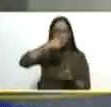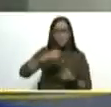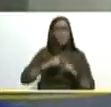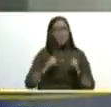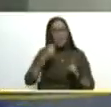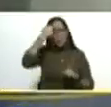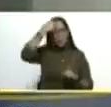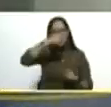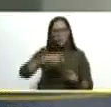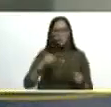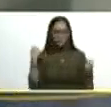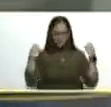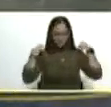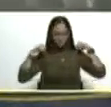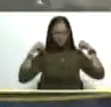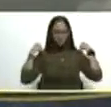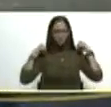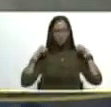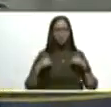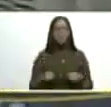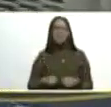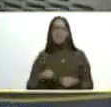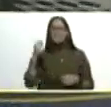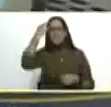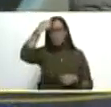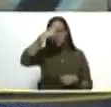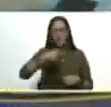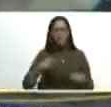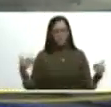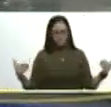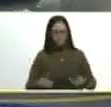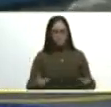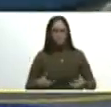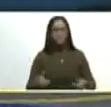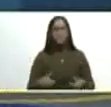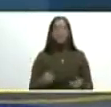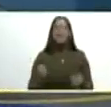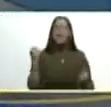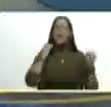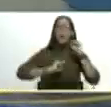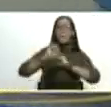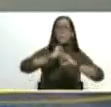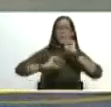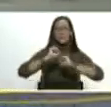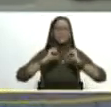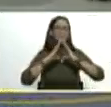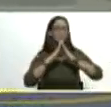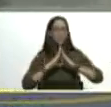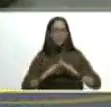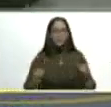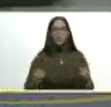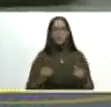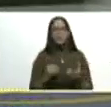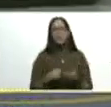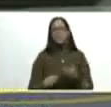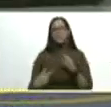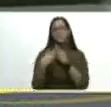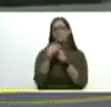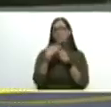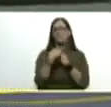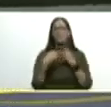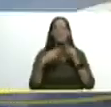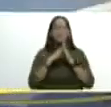le ha salido bravo. Este pueblo venezolano ha salido, bueno, a combatir toda esa amenaza, todos